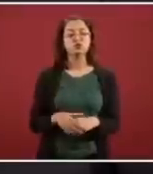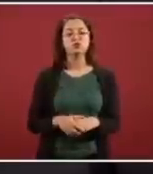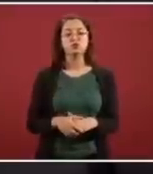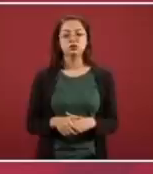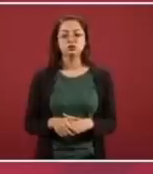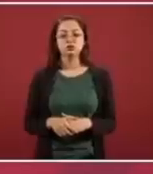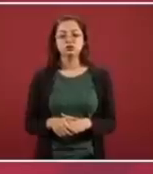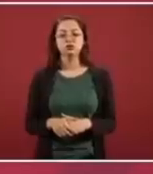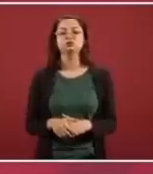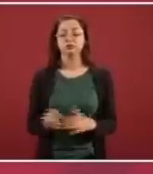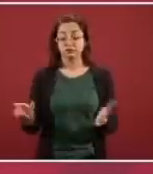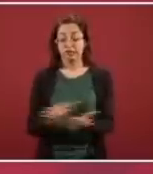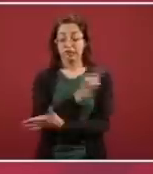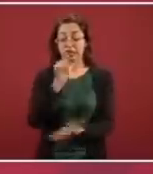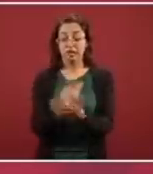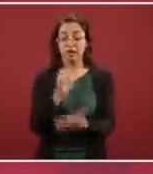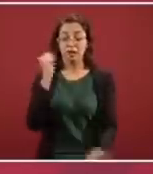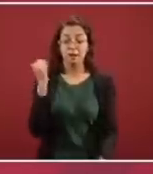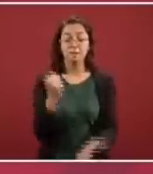se lleva a cabo